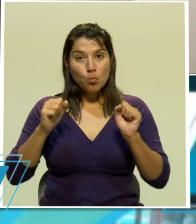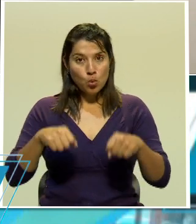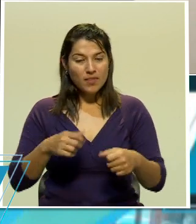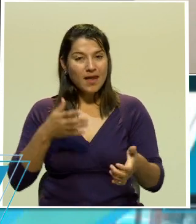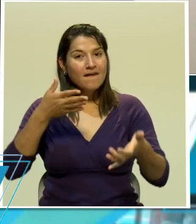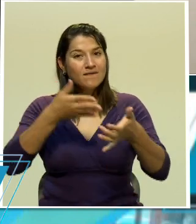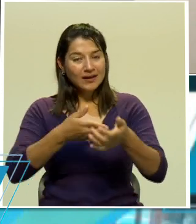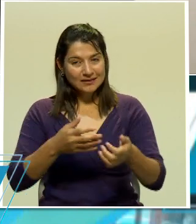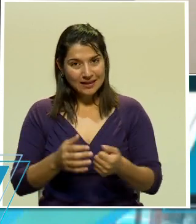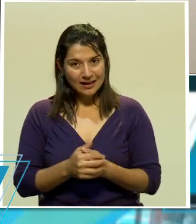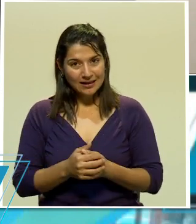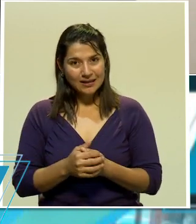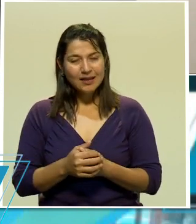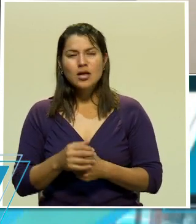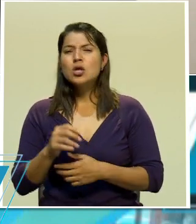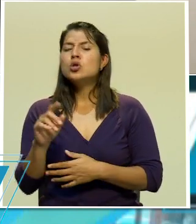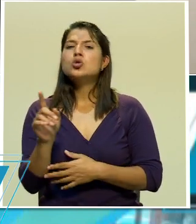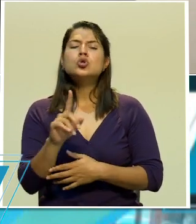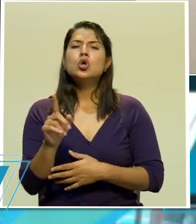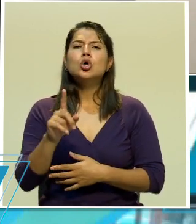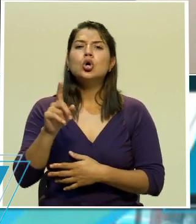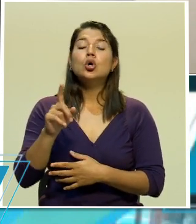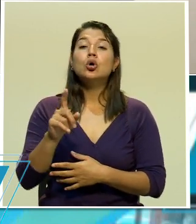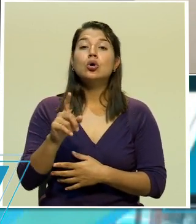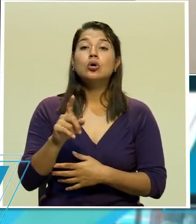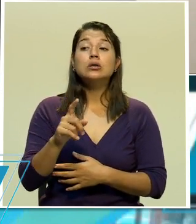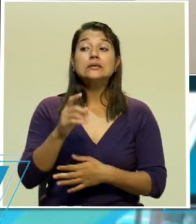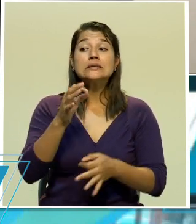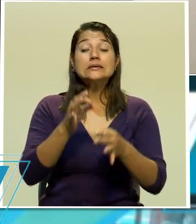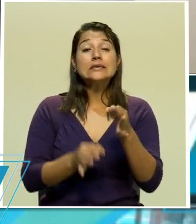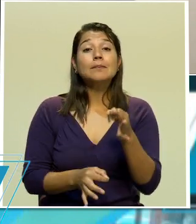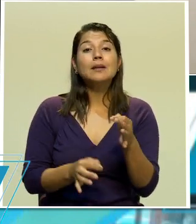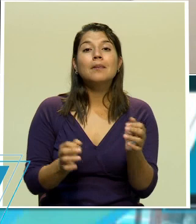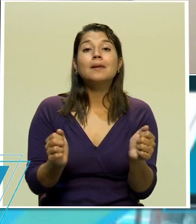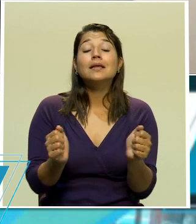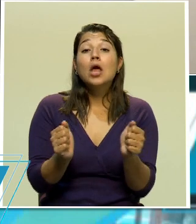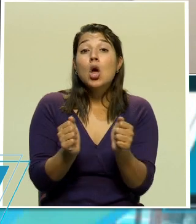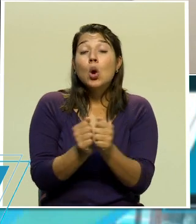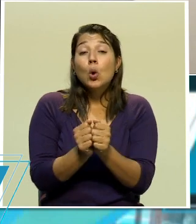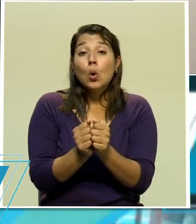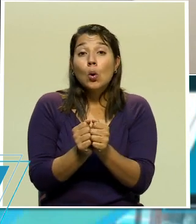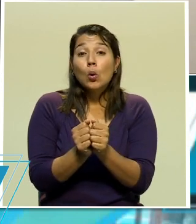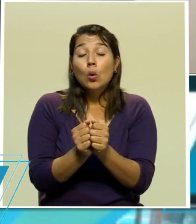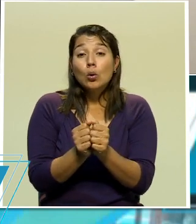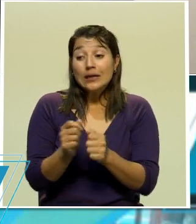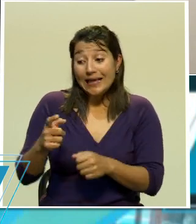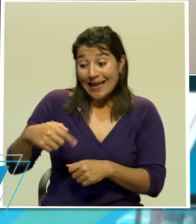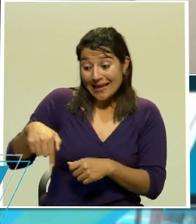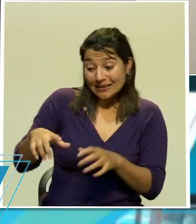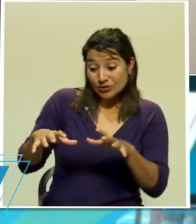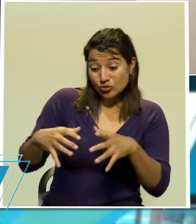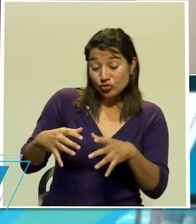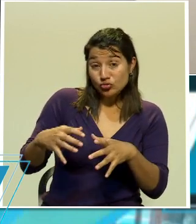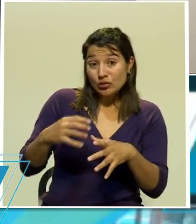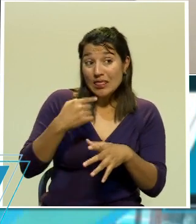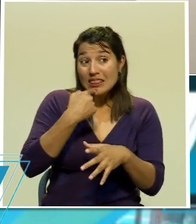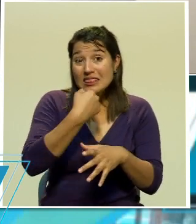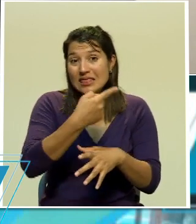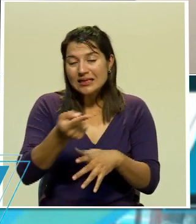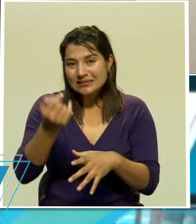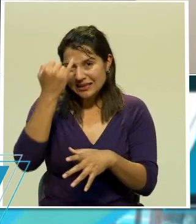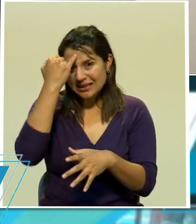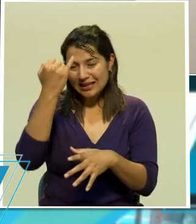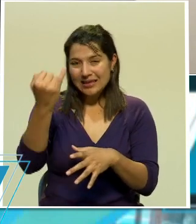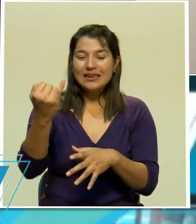llamar a que alguien cometa un delito, simplemente con sugerirlo va a haber gente, como usted bien utilizó